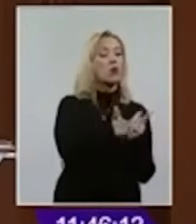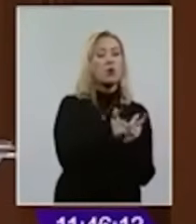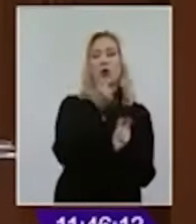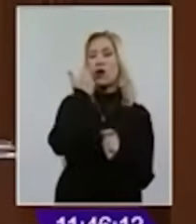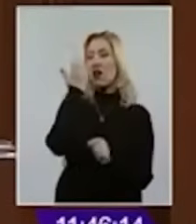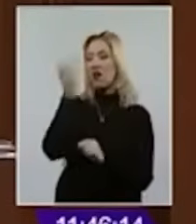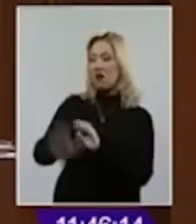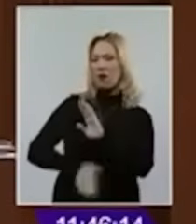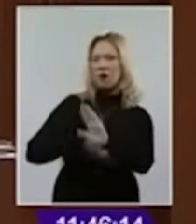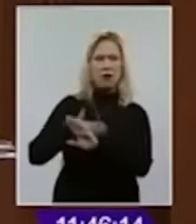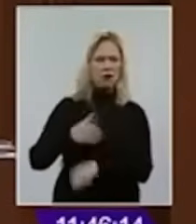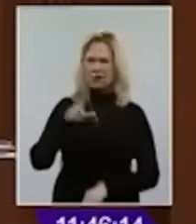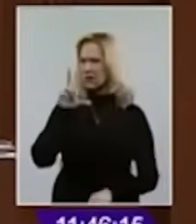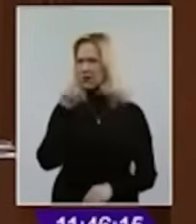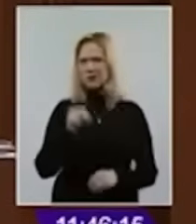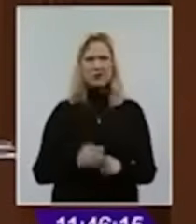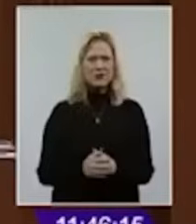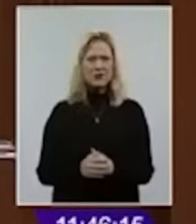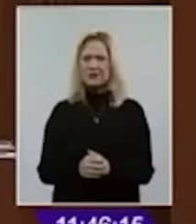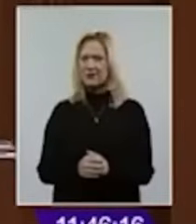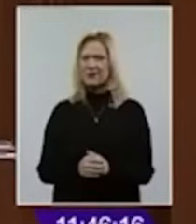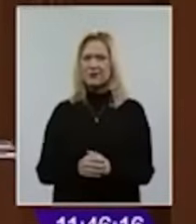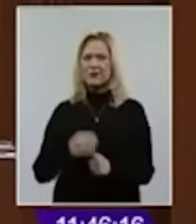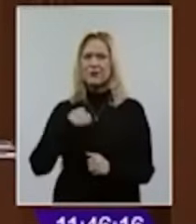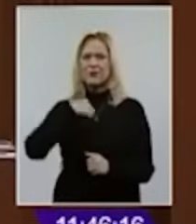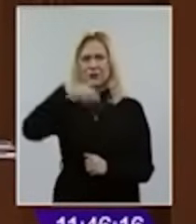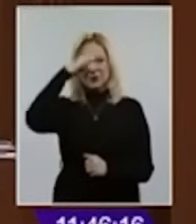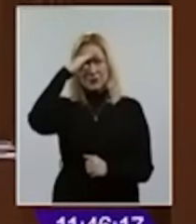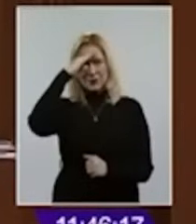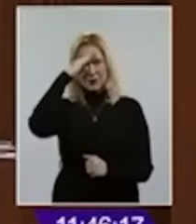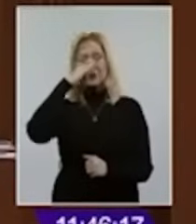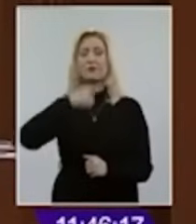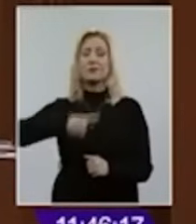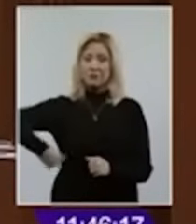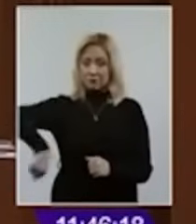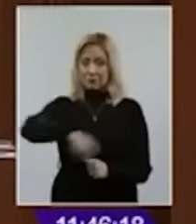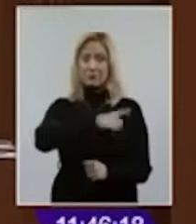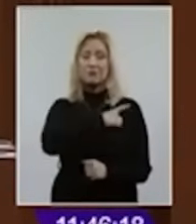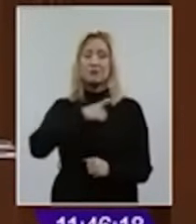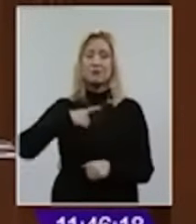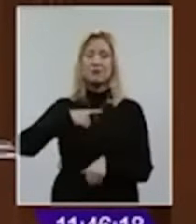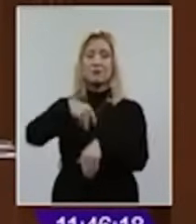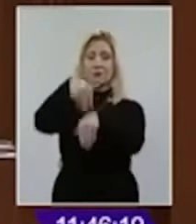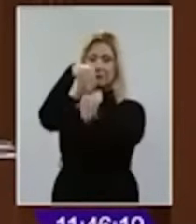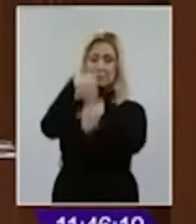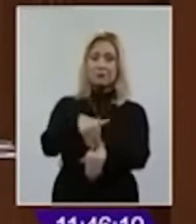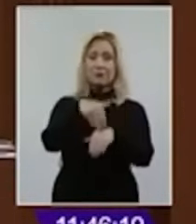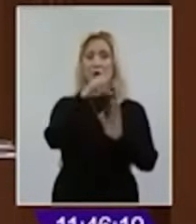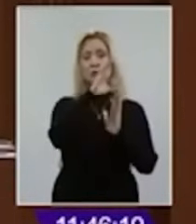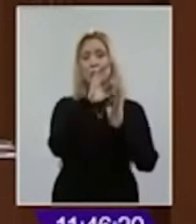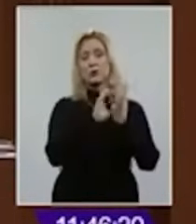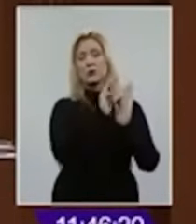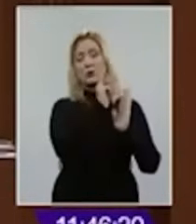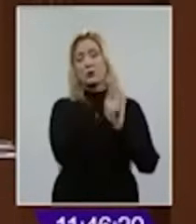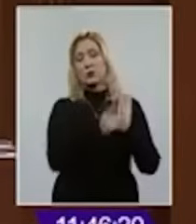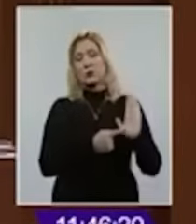Simplemente considero nos corresponde acatar la Constitución.